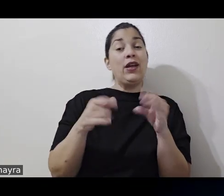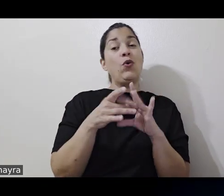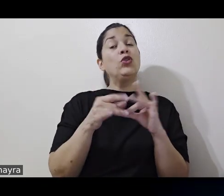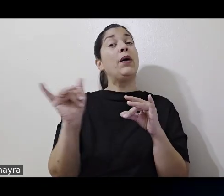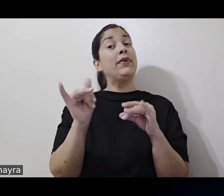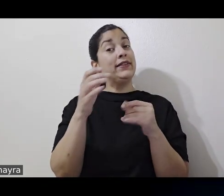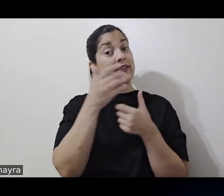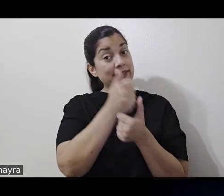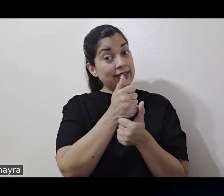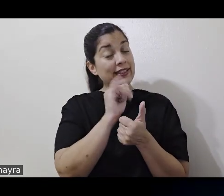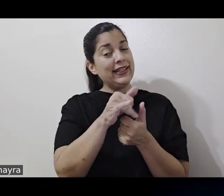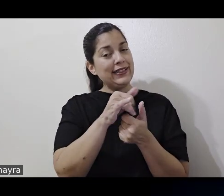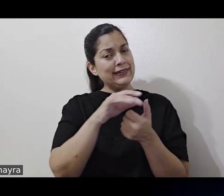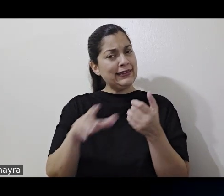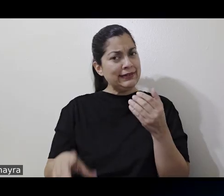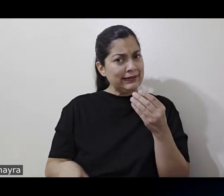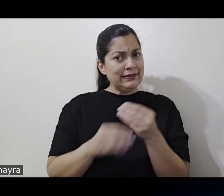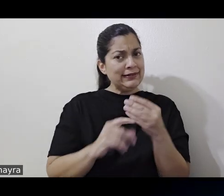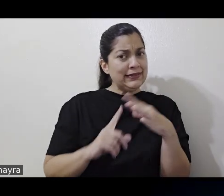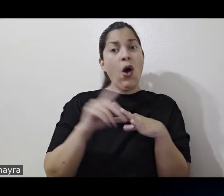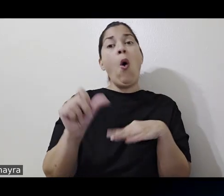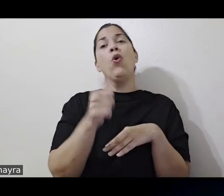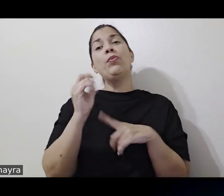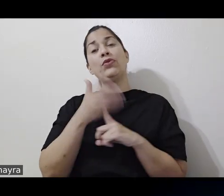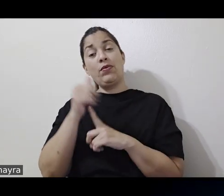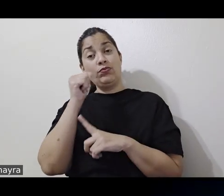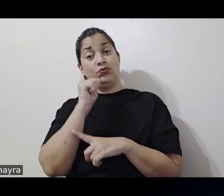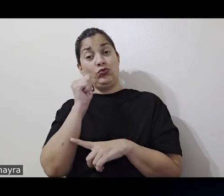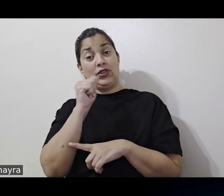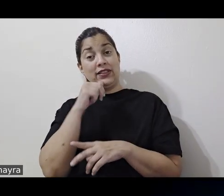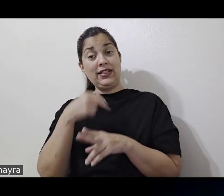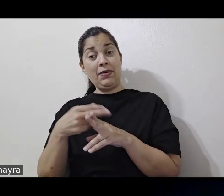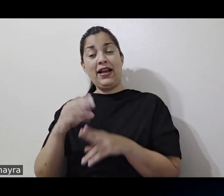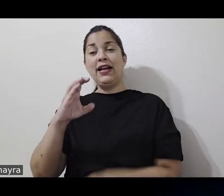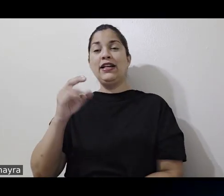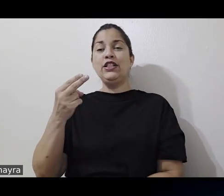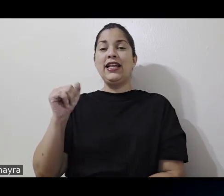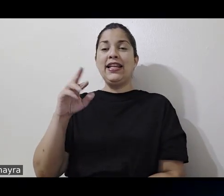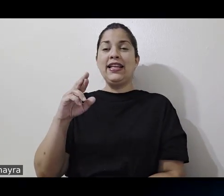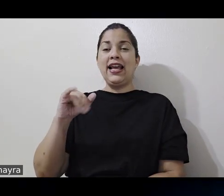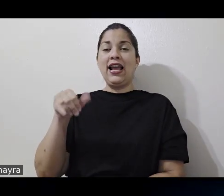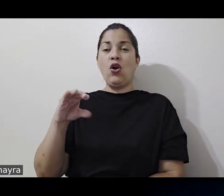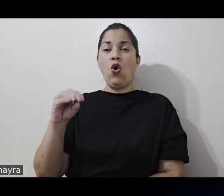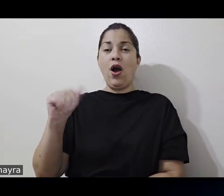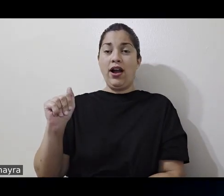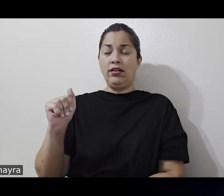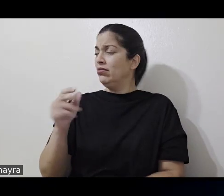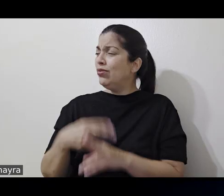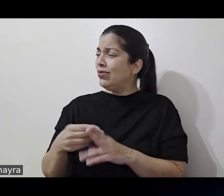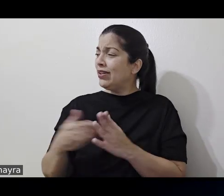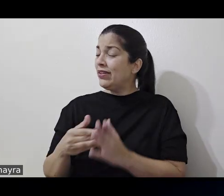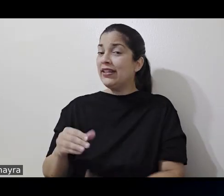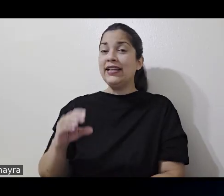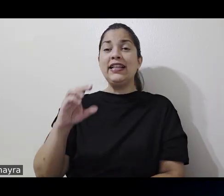bien interesante. Y ahí cruza otro personaje, una muchacha que se llama Cher Haikoa. Es una muchacha que es cantante. ¿Cómo se